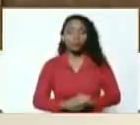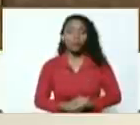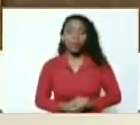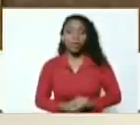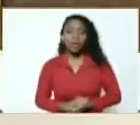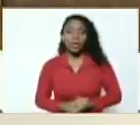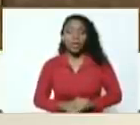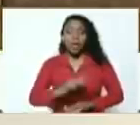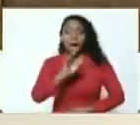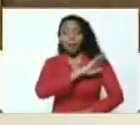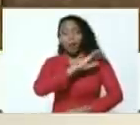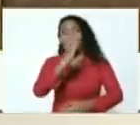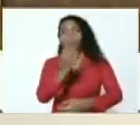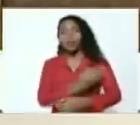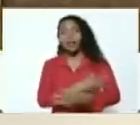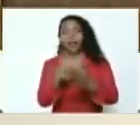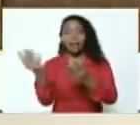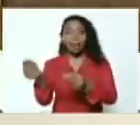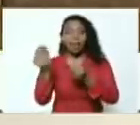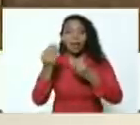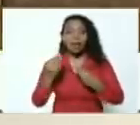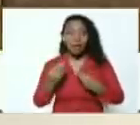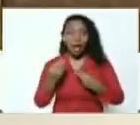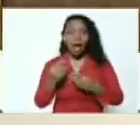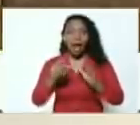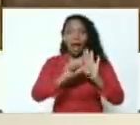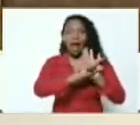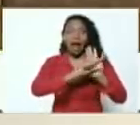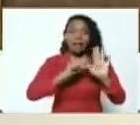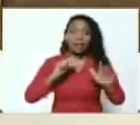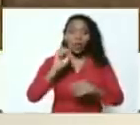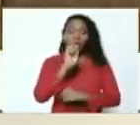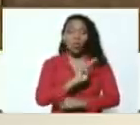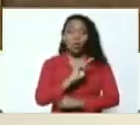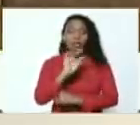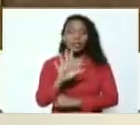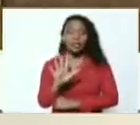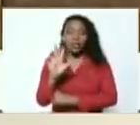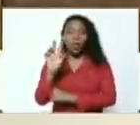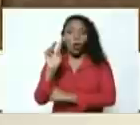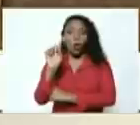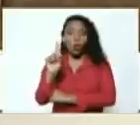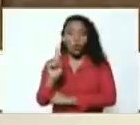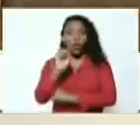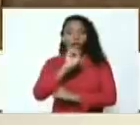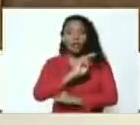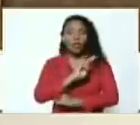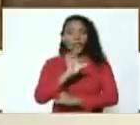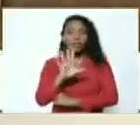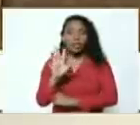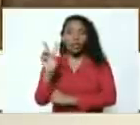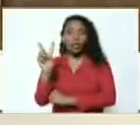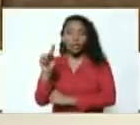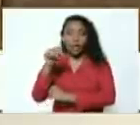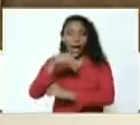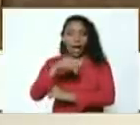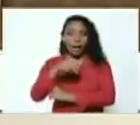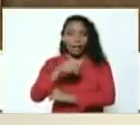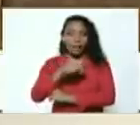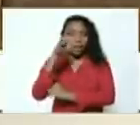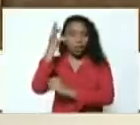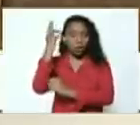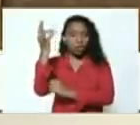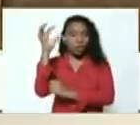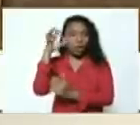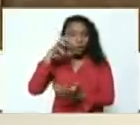el poder que me da el artículo 251, 252, en este Consejo de